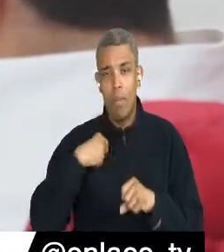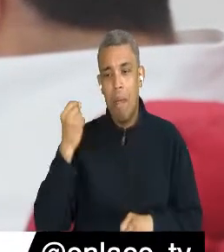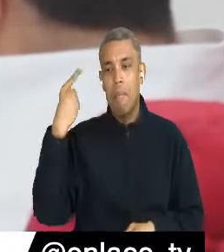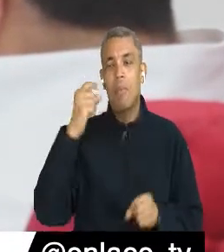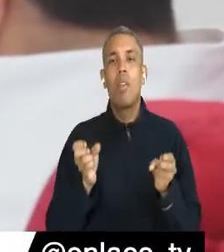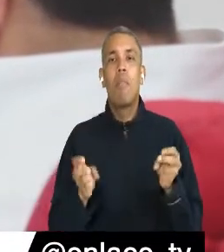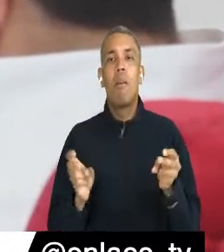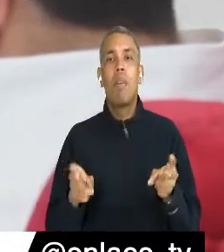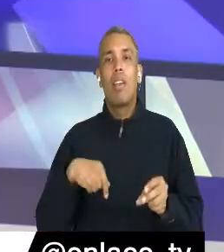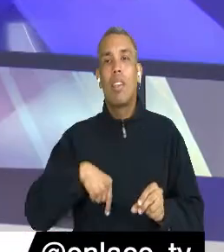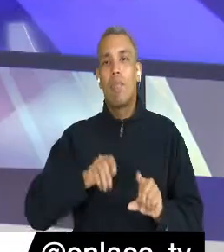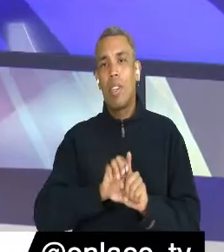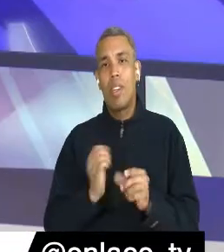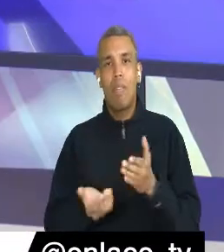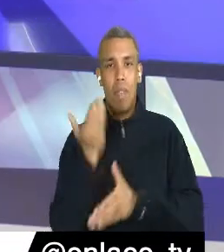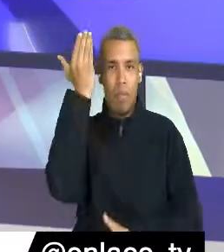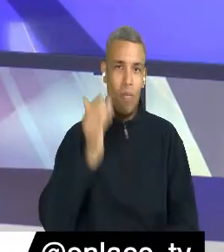Enlace Televisión.